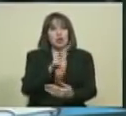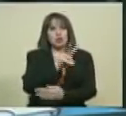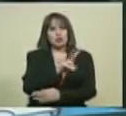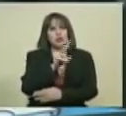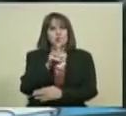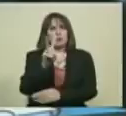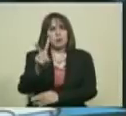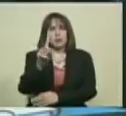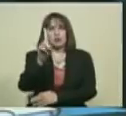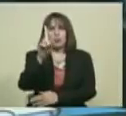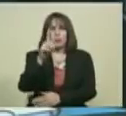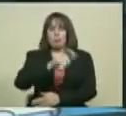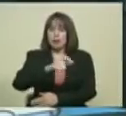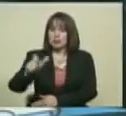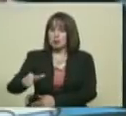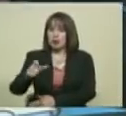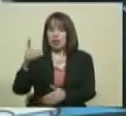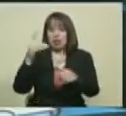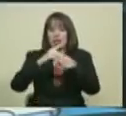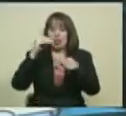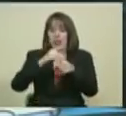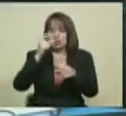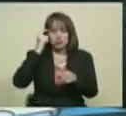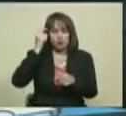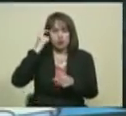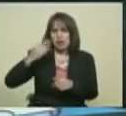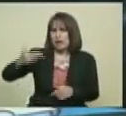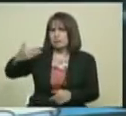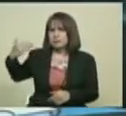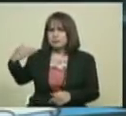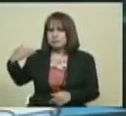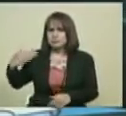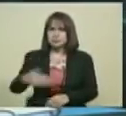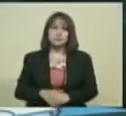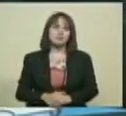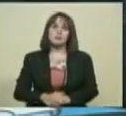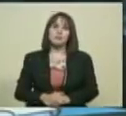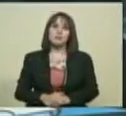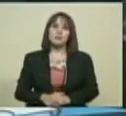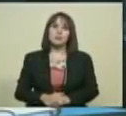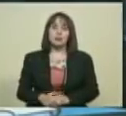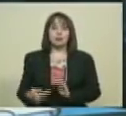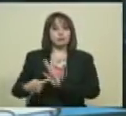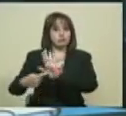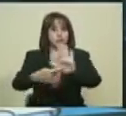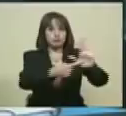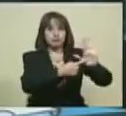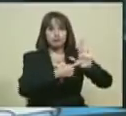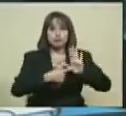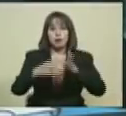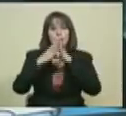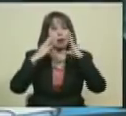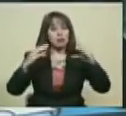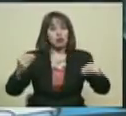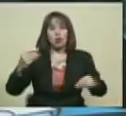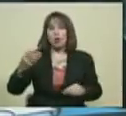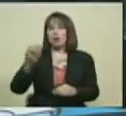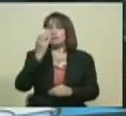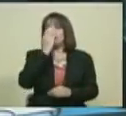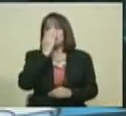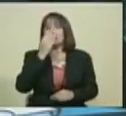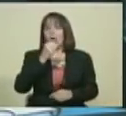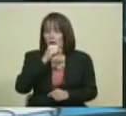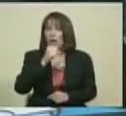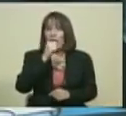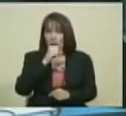2.289.721 personas, datos de hace un par de días. Y esto, señores, se ha hecho para todas: la tuberculosis, la